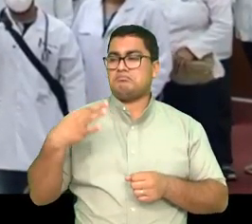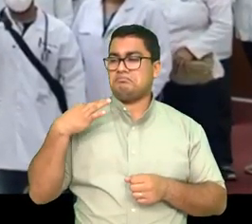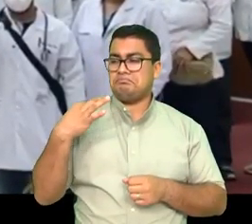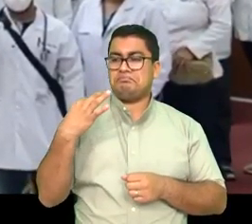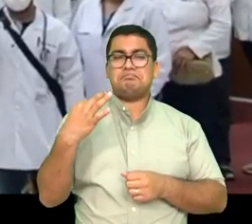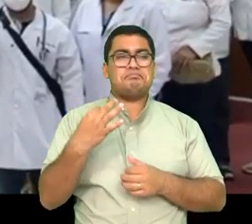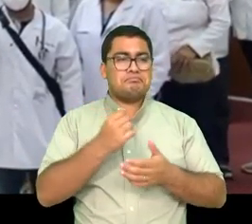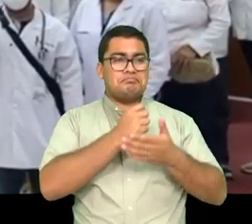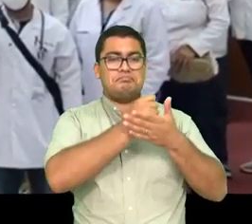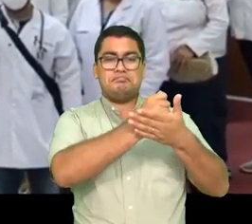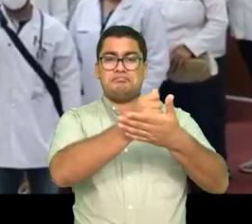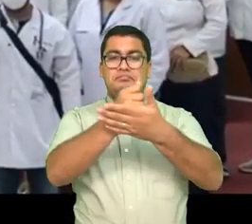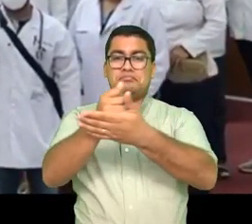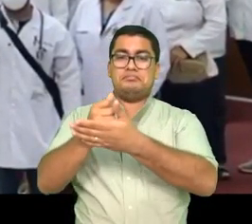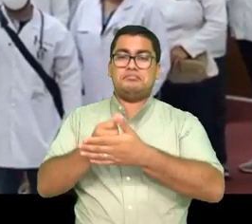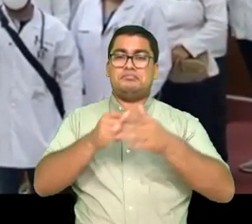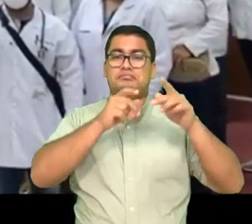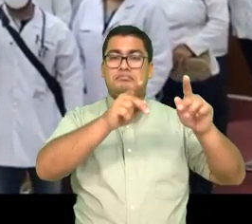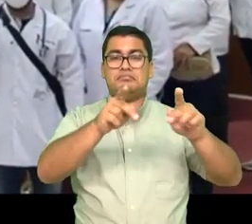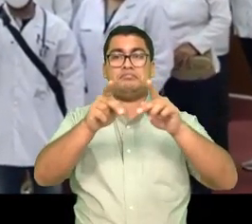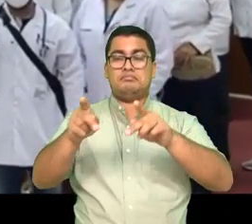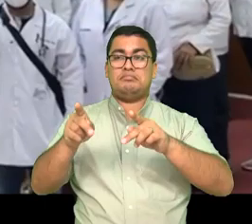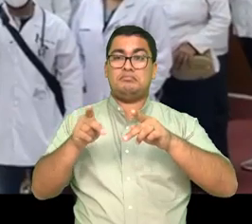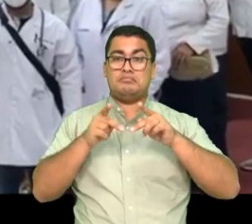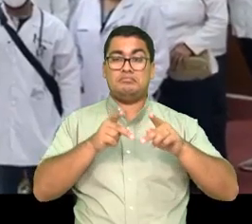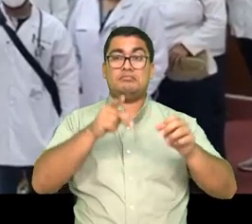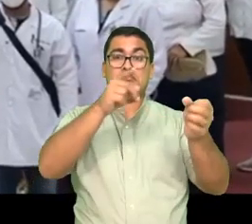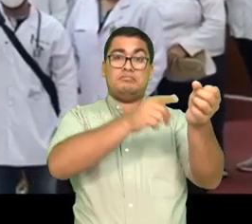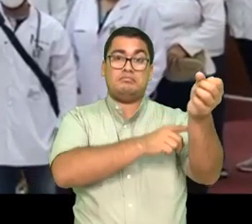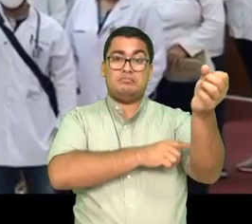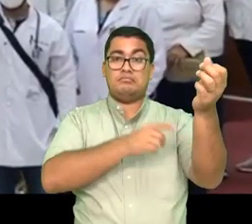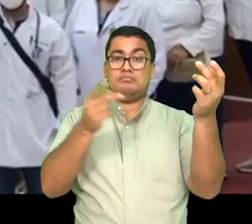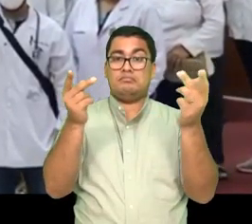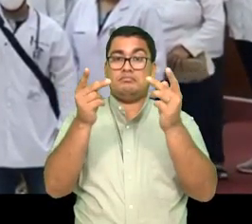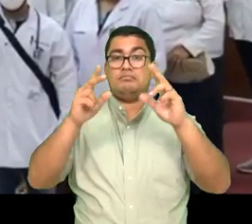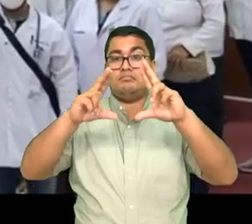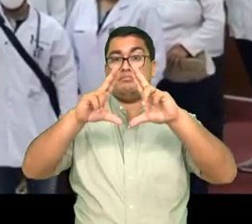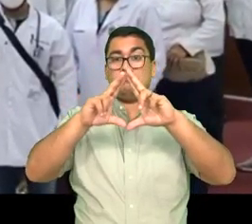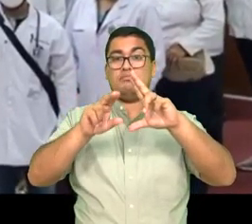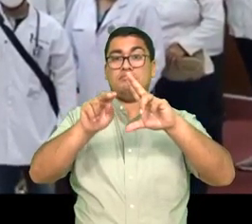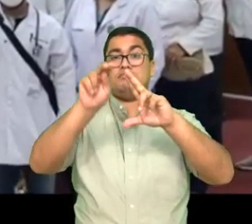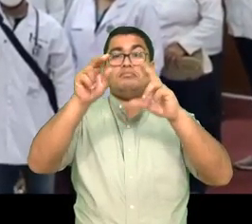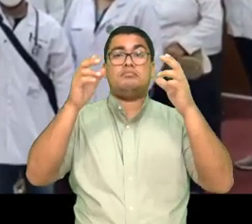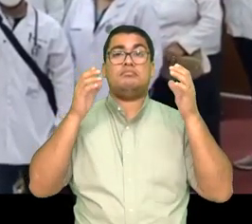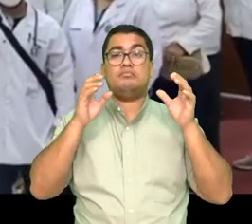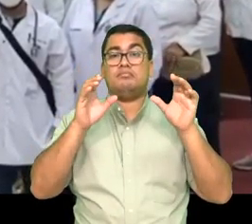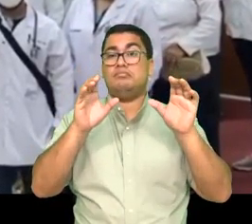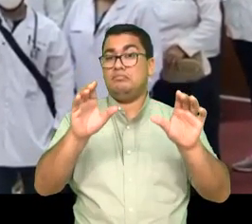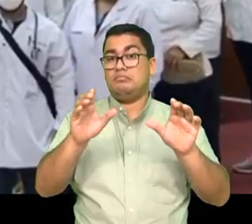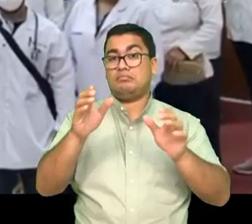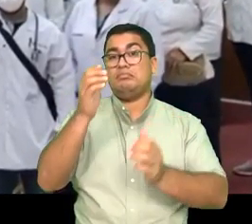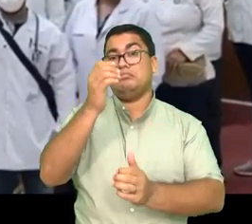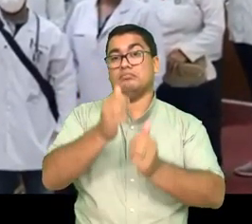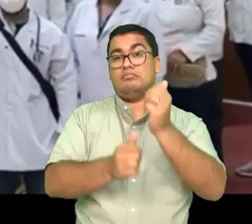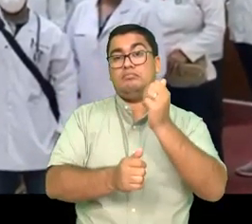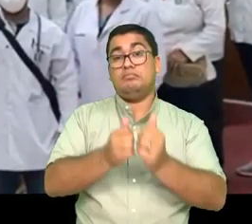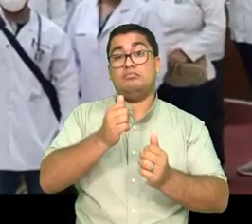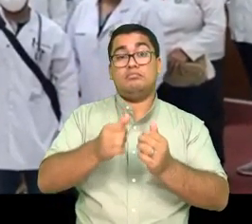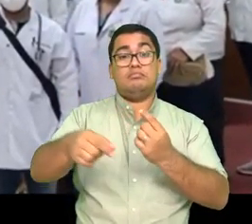a socorrer y asistir a nuestros hermanos de la costa Caribe que enfrentan los